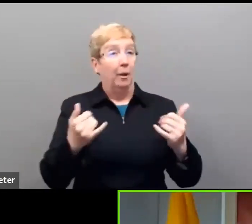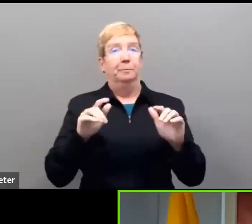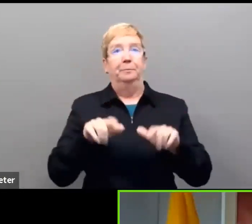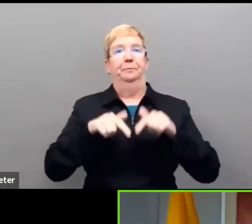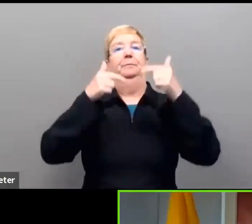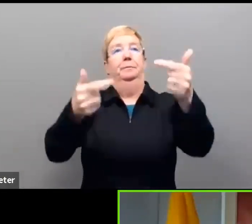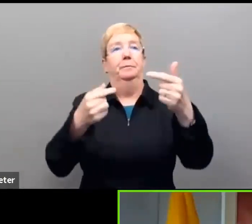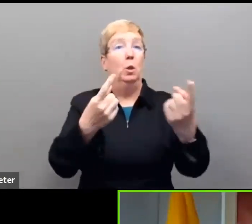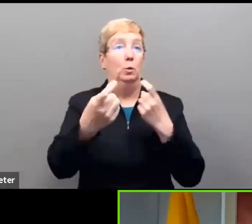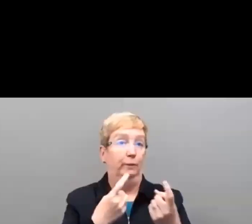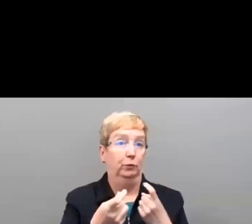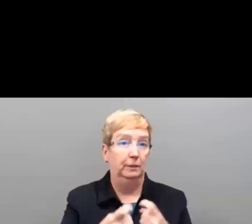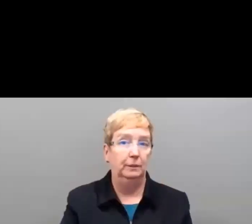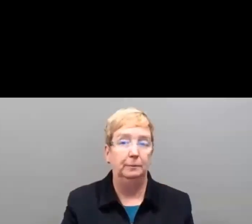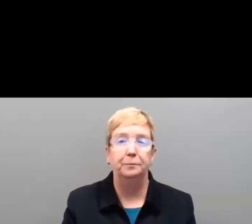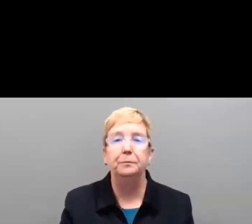Gracias, doctor Scrace.